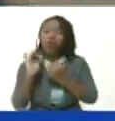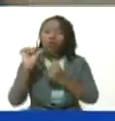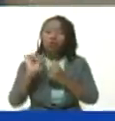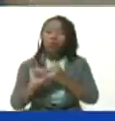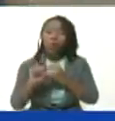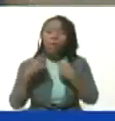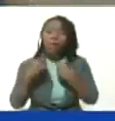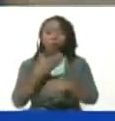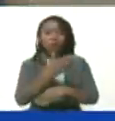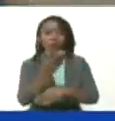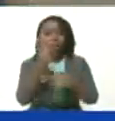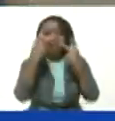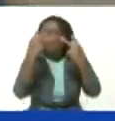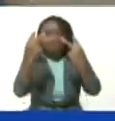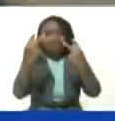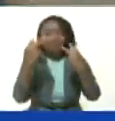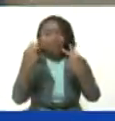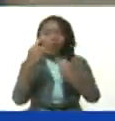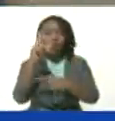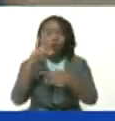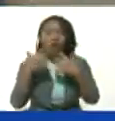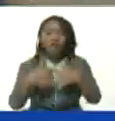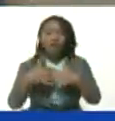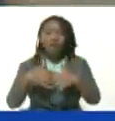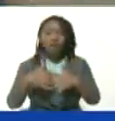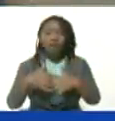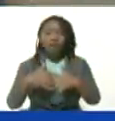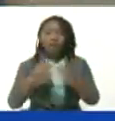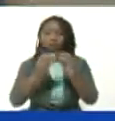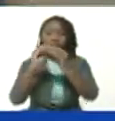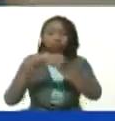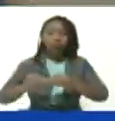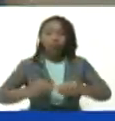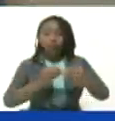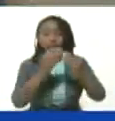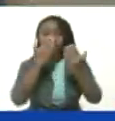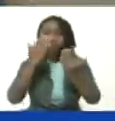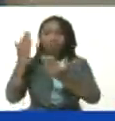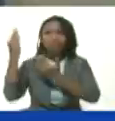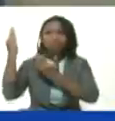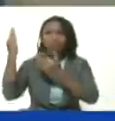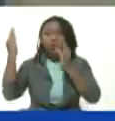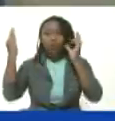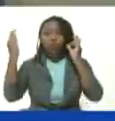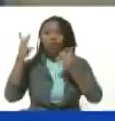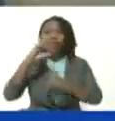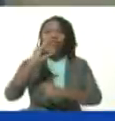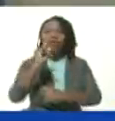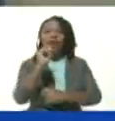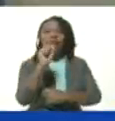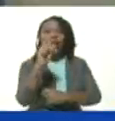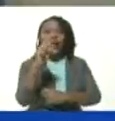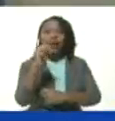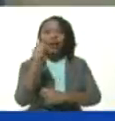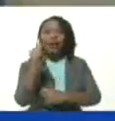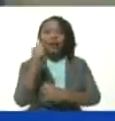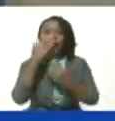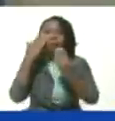para que ustedes vean una de las empresas productivas. Allá está Diana Castillo,